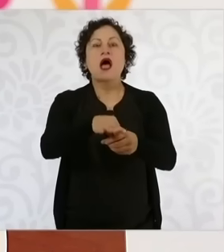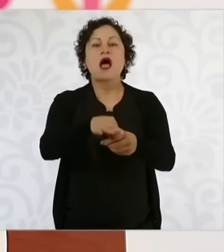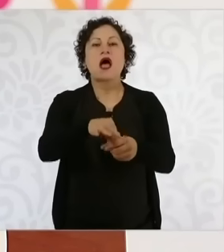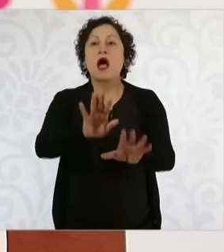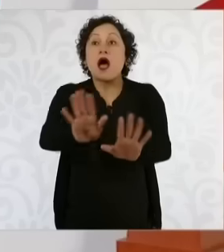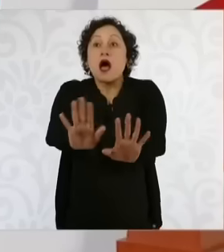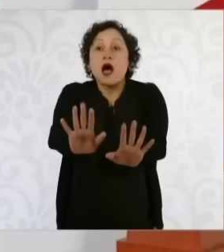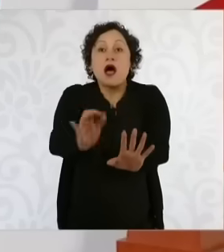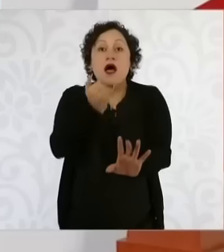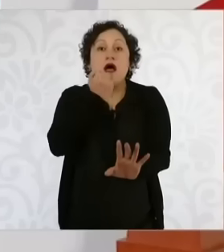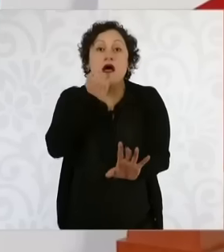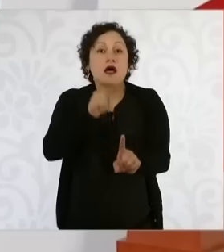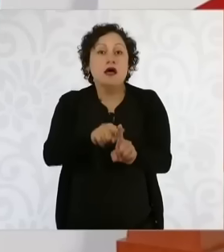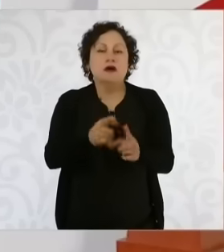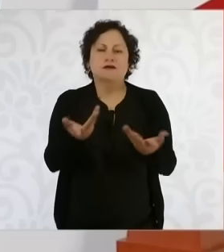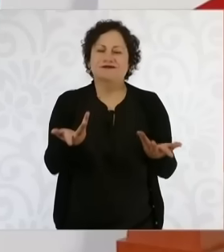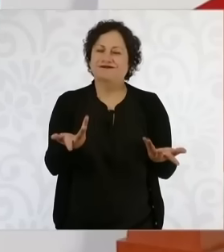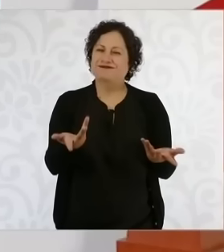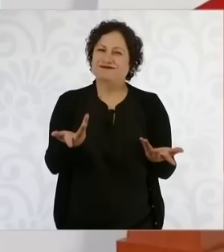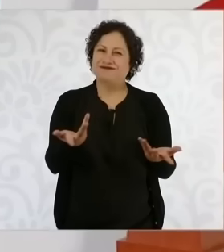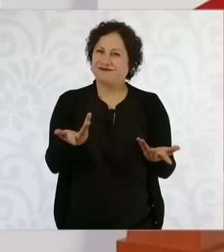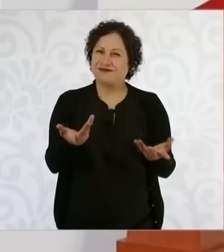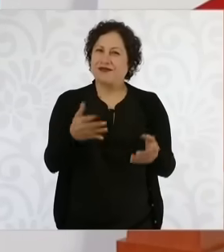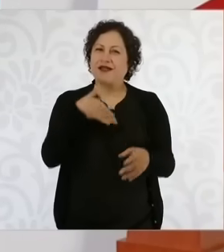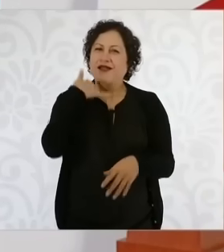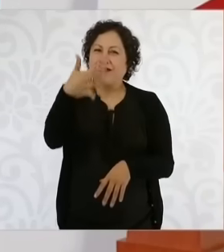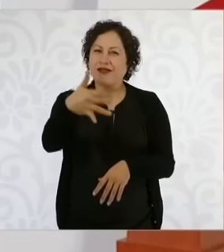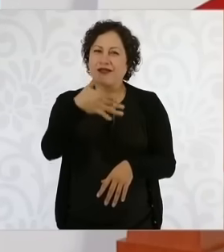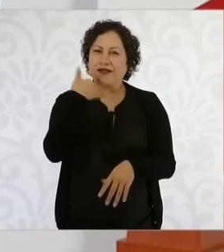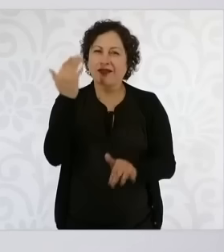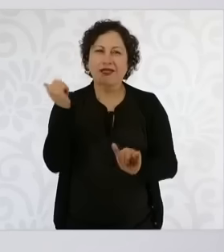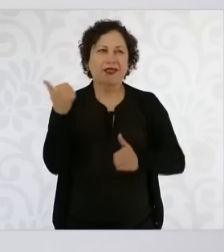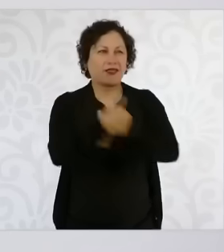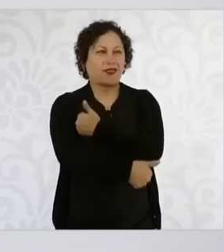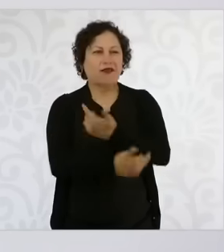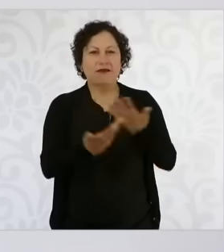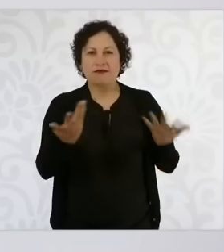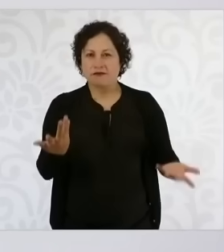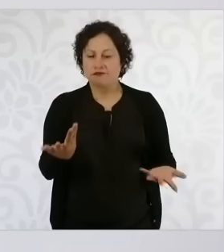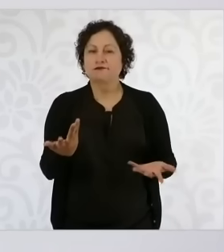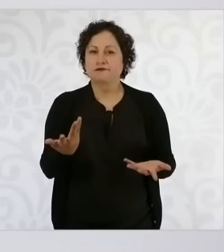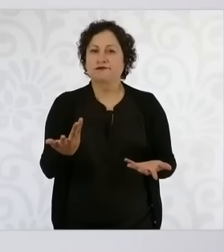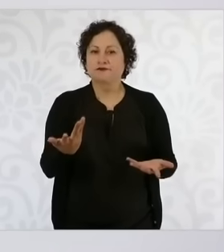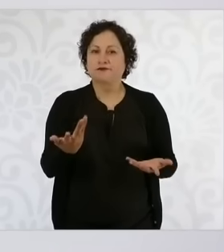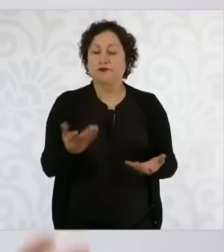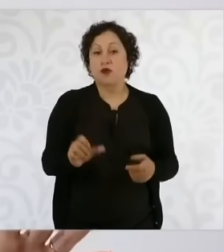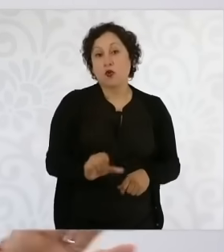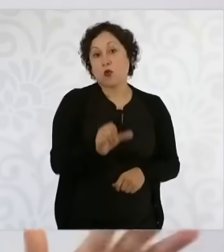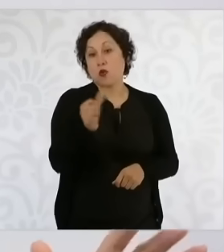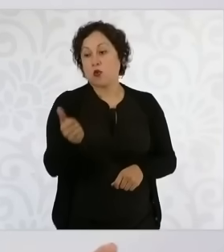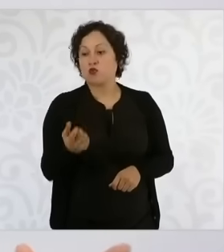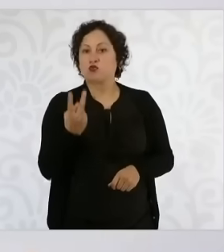inconstitucional. Y ahí otros 2 ministros